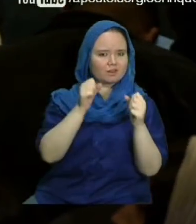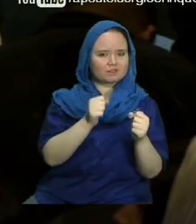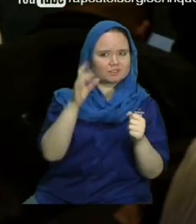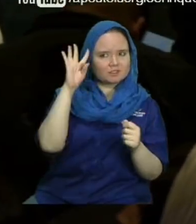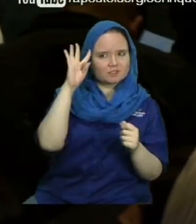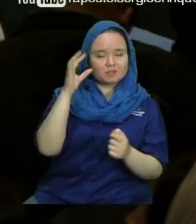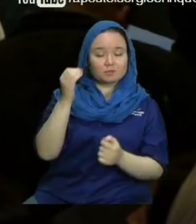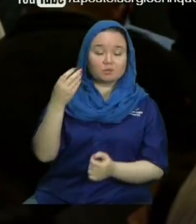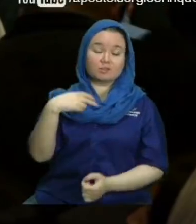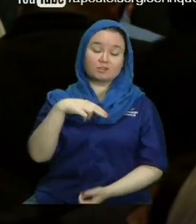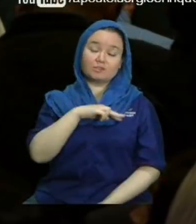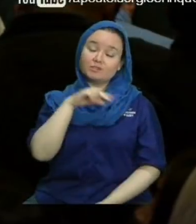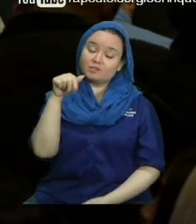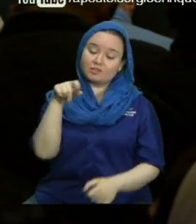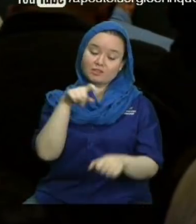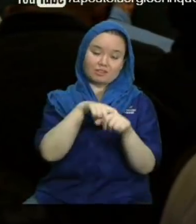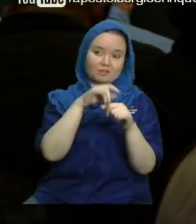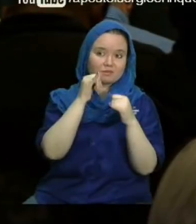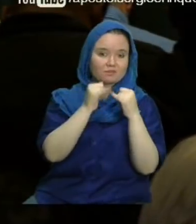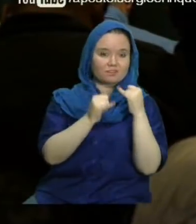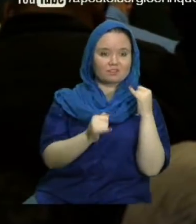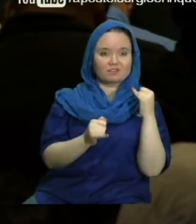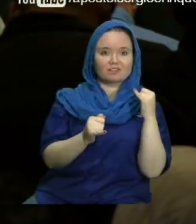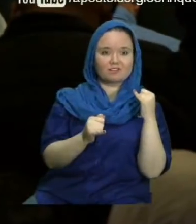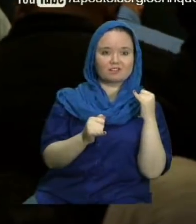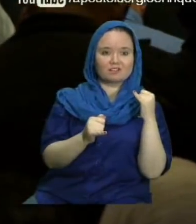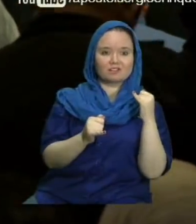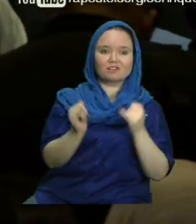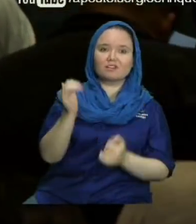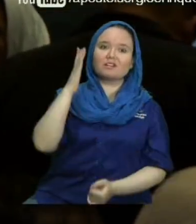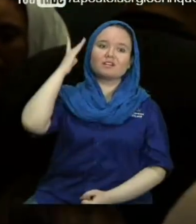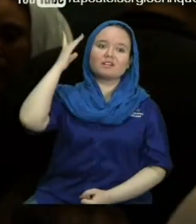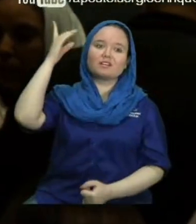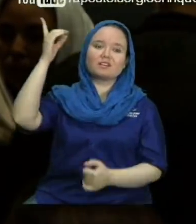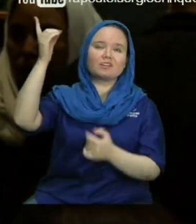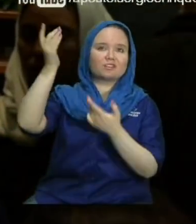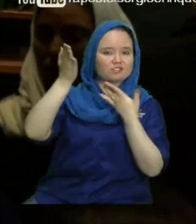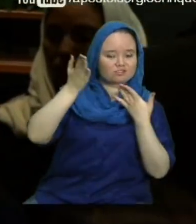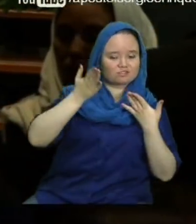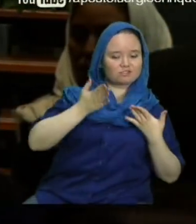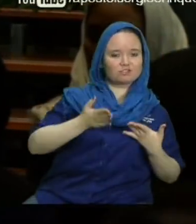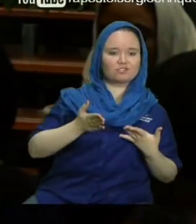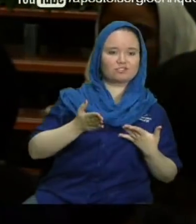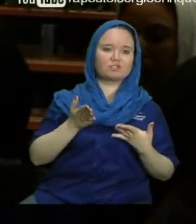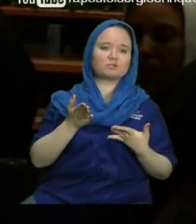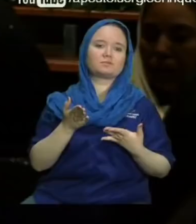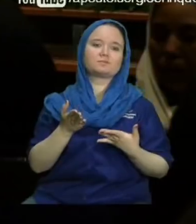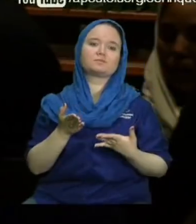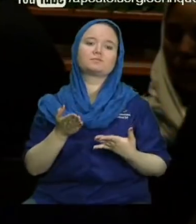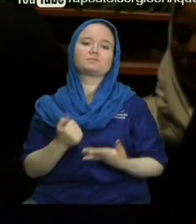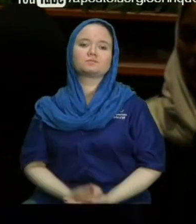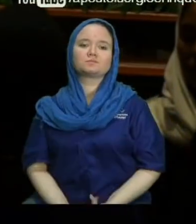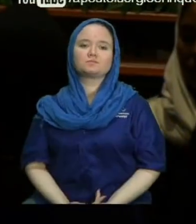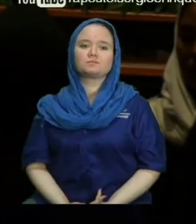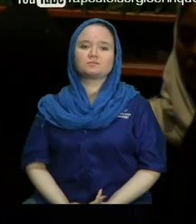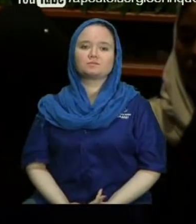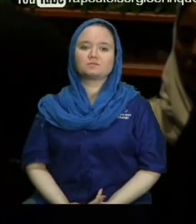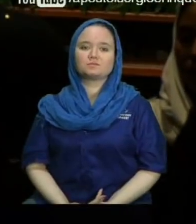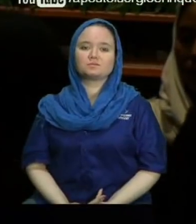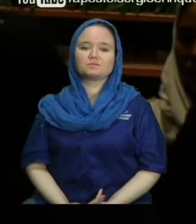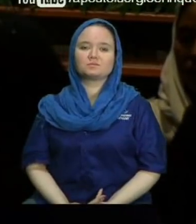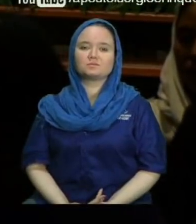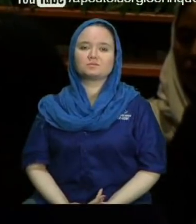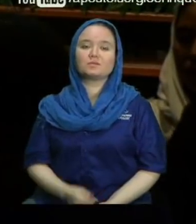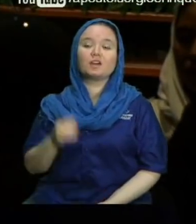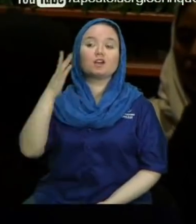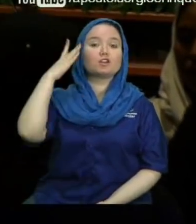generación final que Dios se retuvo en los lomos de los padres, en los lomos de las generaciones.